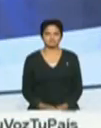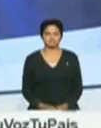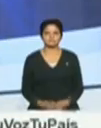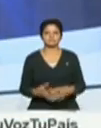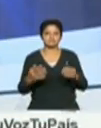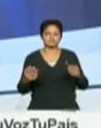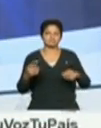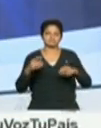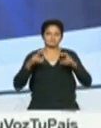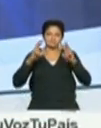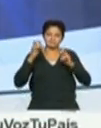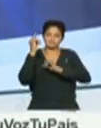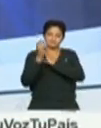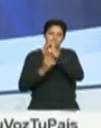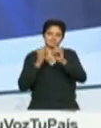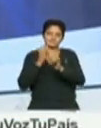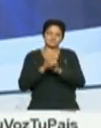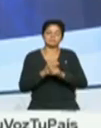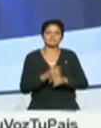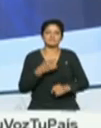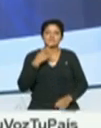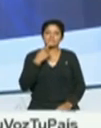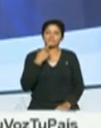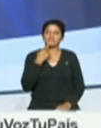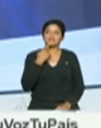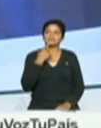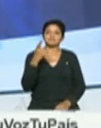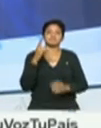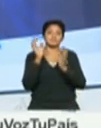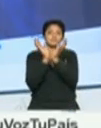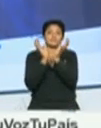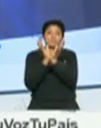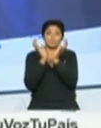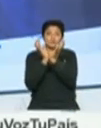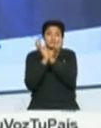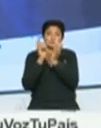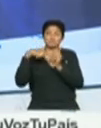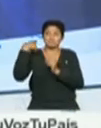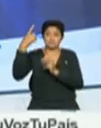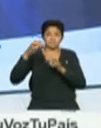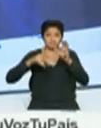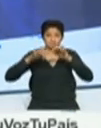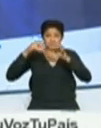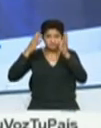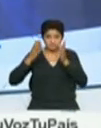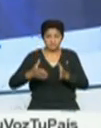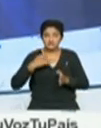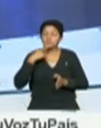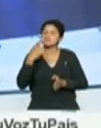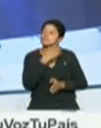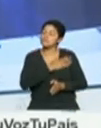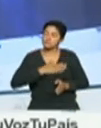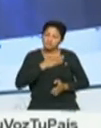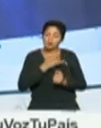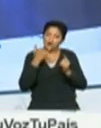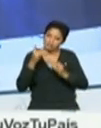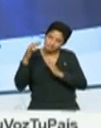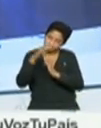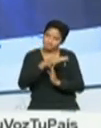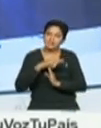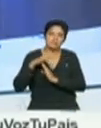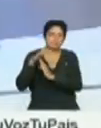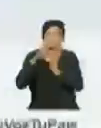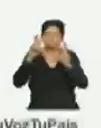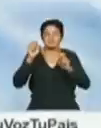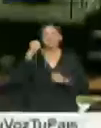Conocer las noticias del mundo. El próximo secretario general de la ONU, Antonio Guterres, pide poner fin a las divisiones por Siria.